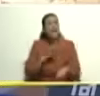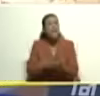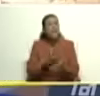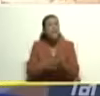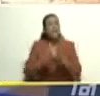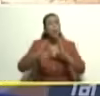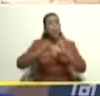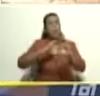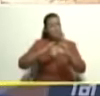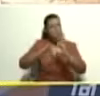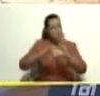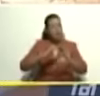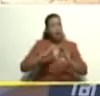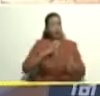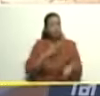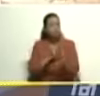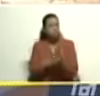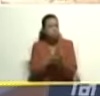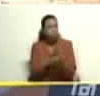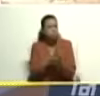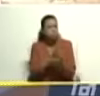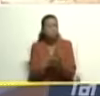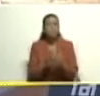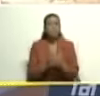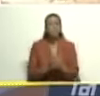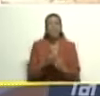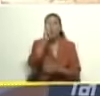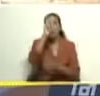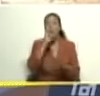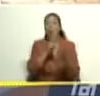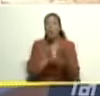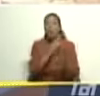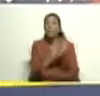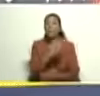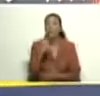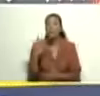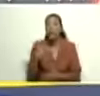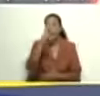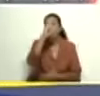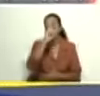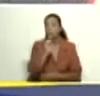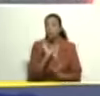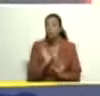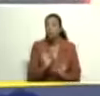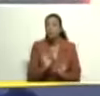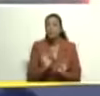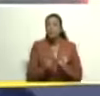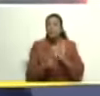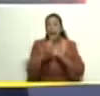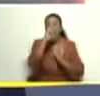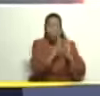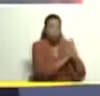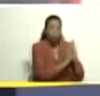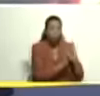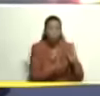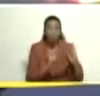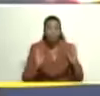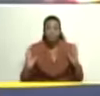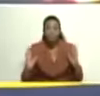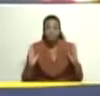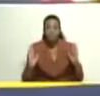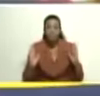posible. Y el año 2023 significó